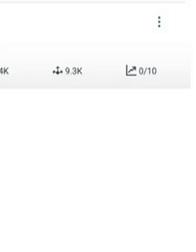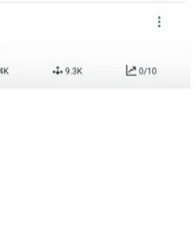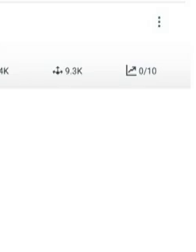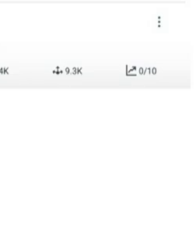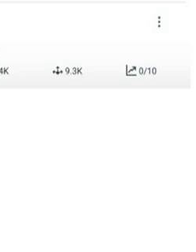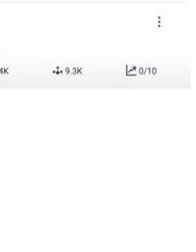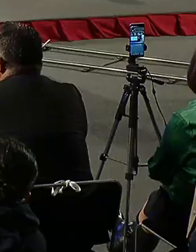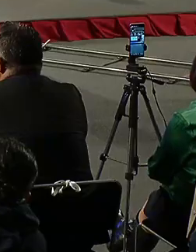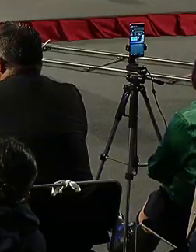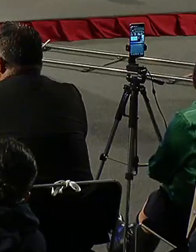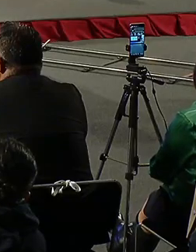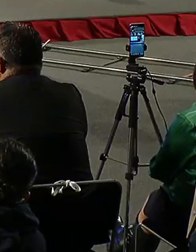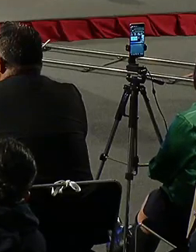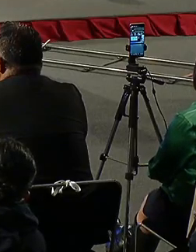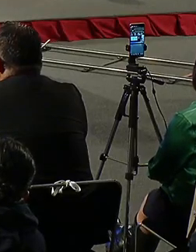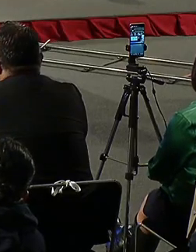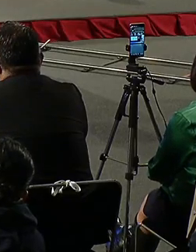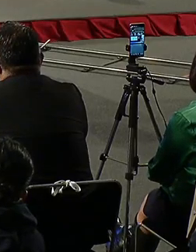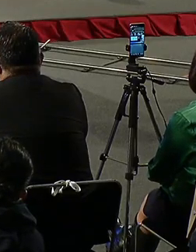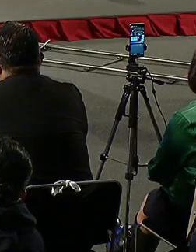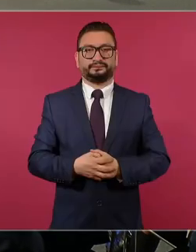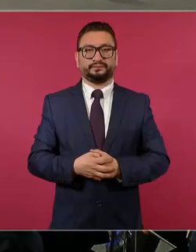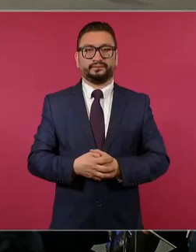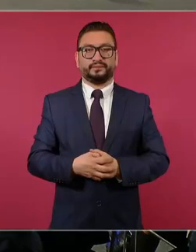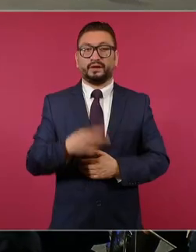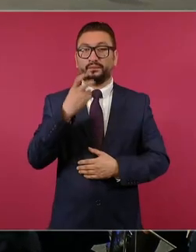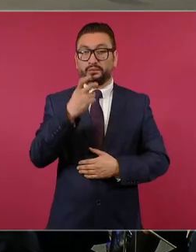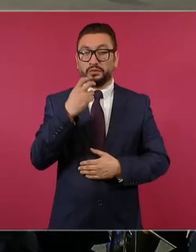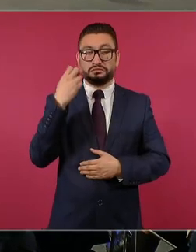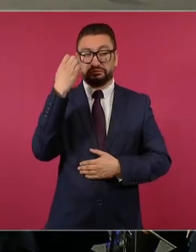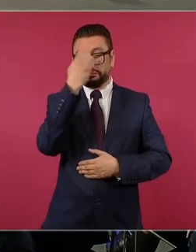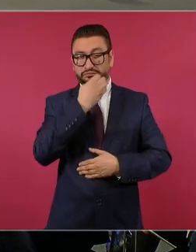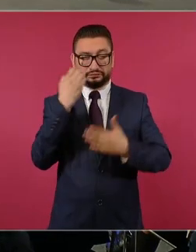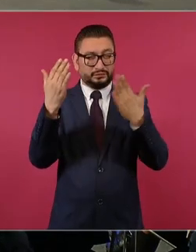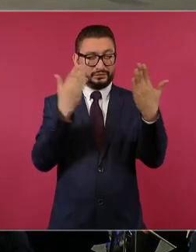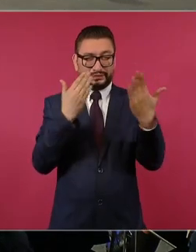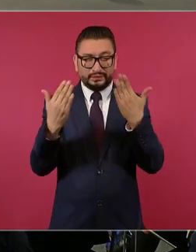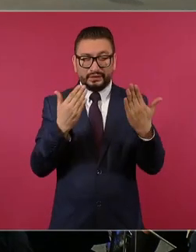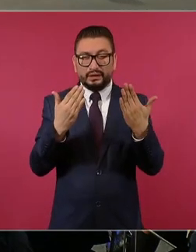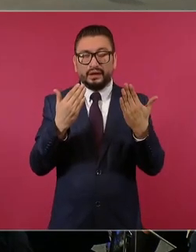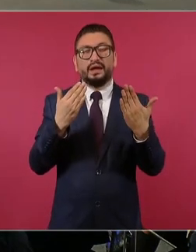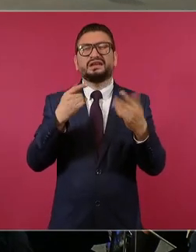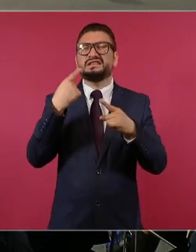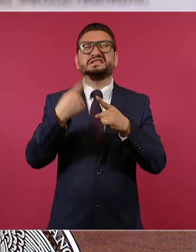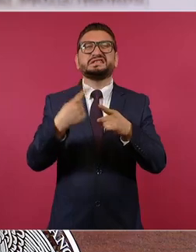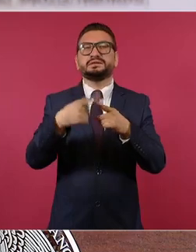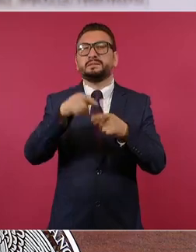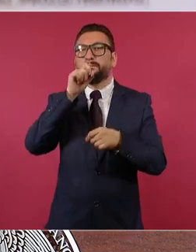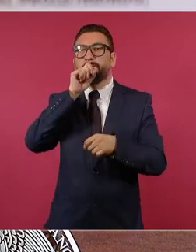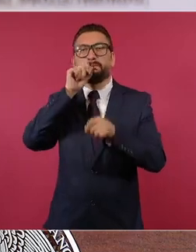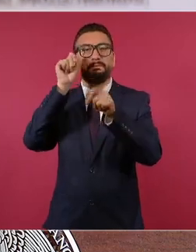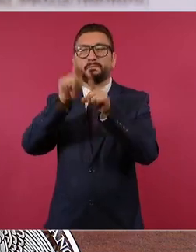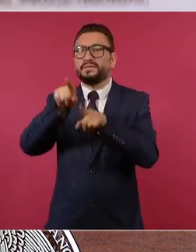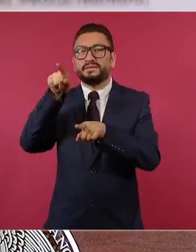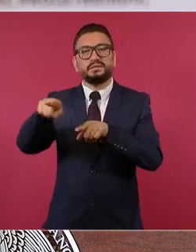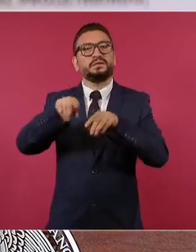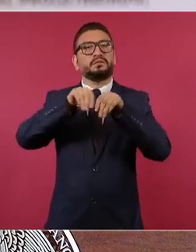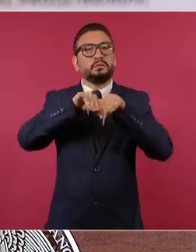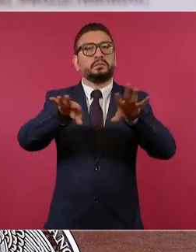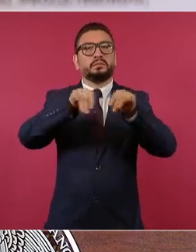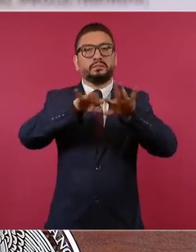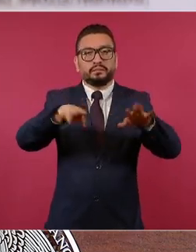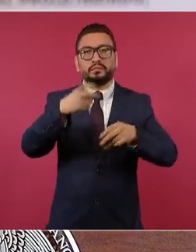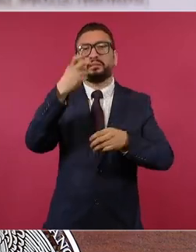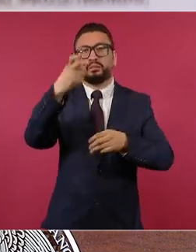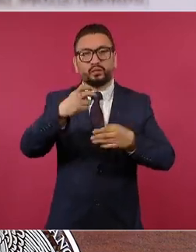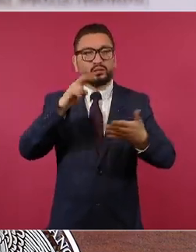Aprovechamos este análisis para mostrar cómo todas las campañas son promovidas por los mismos. Estas gráficas sirven para ilustrar